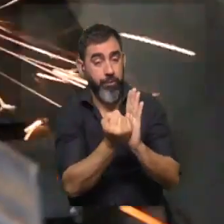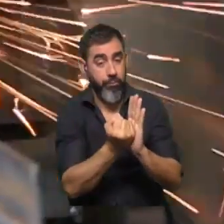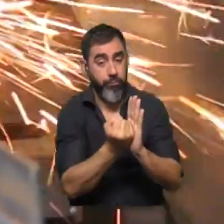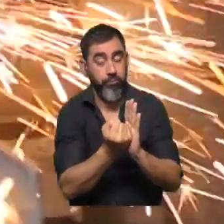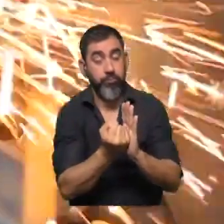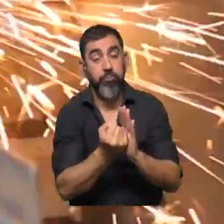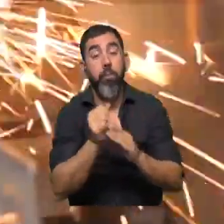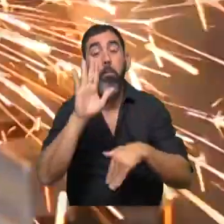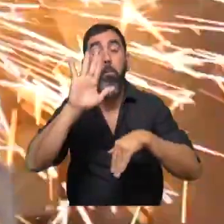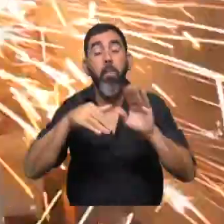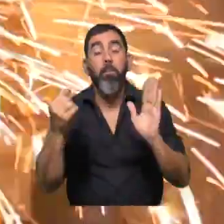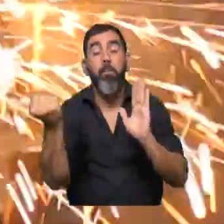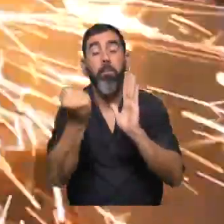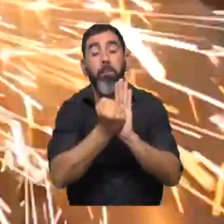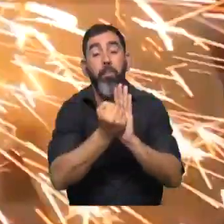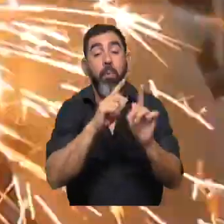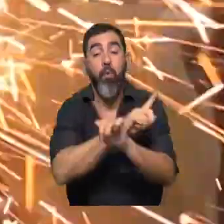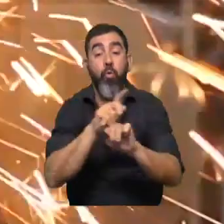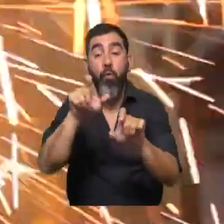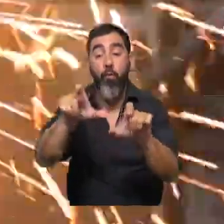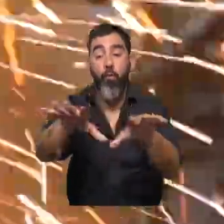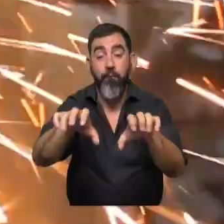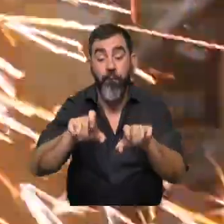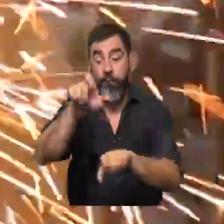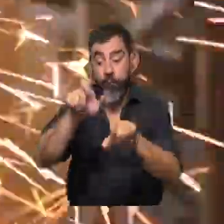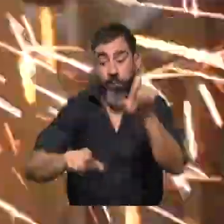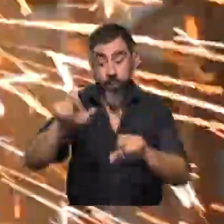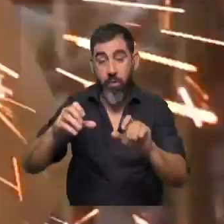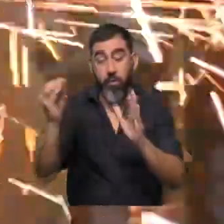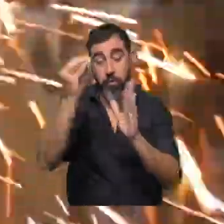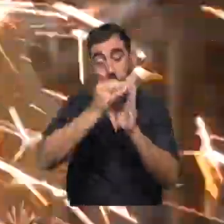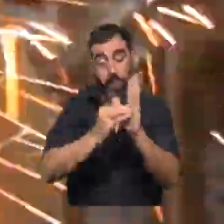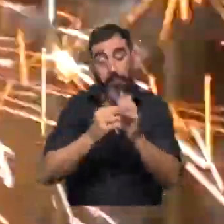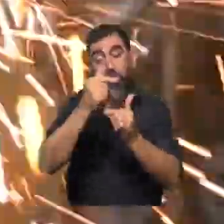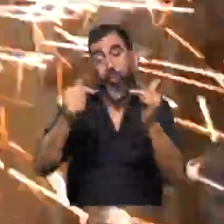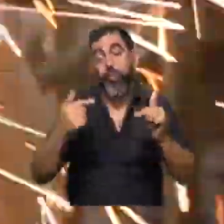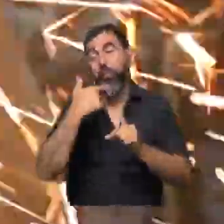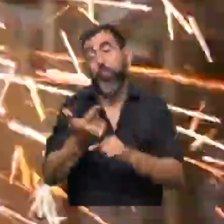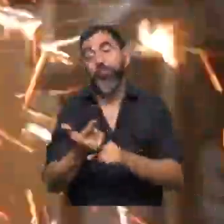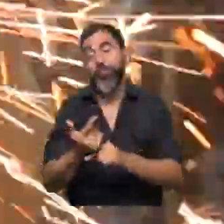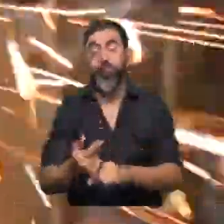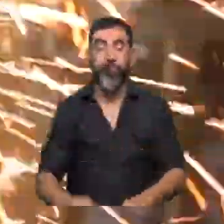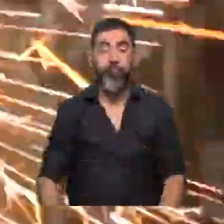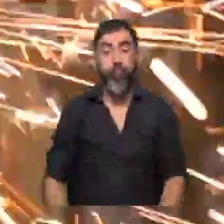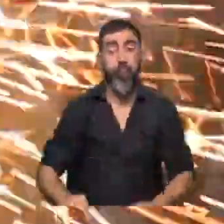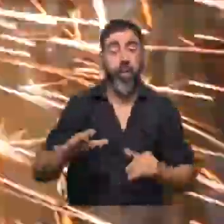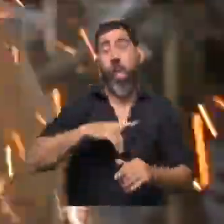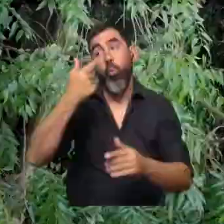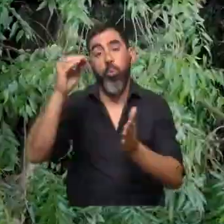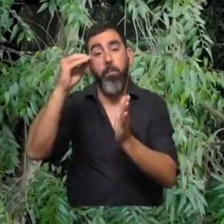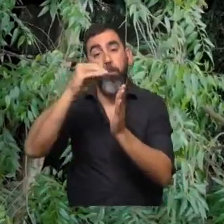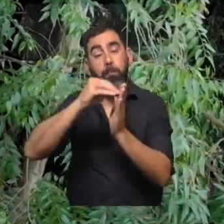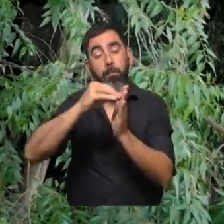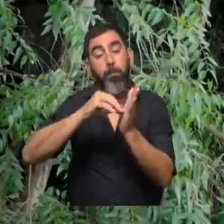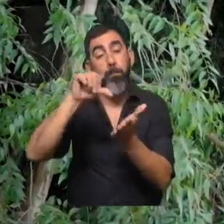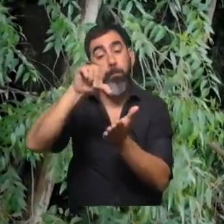Crece sobre todo el patentamiento de no residentes, es decir, registran en Uruguay patentes que ya tenían registradas a nivel